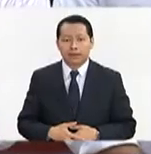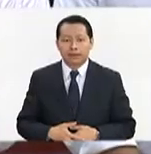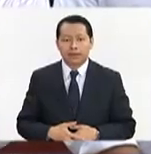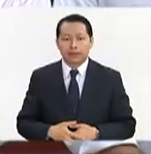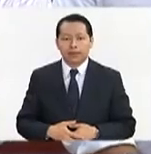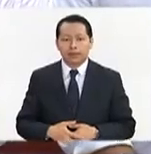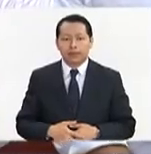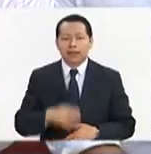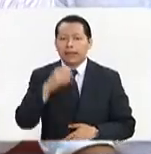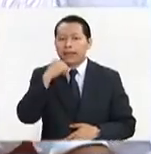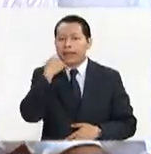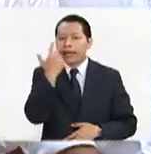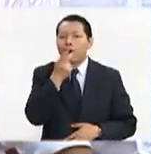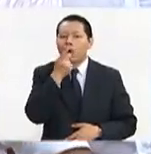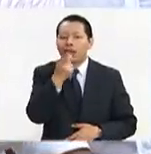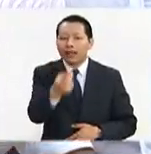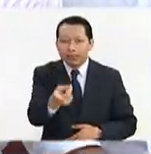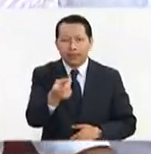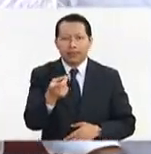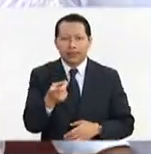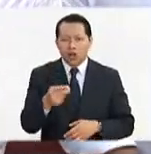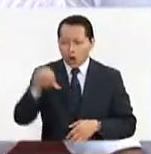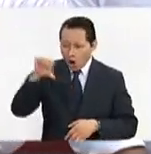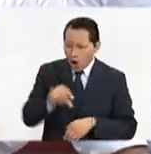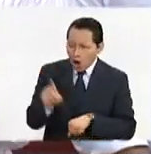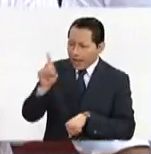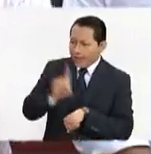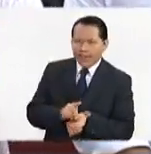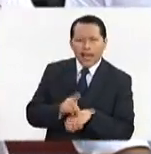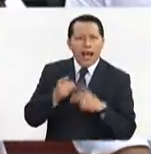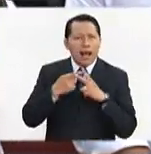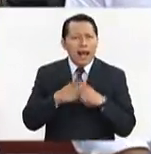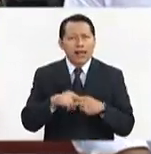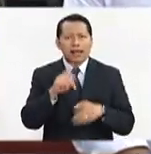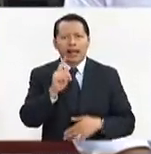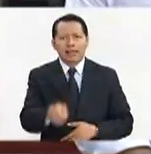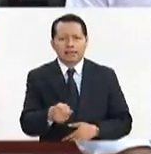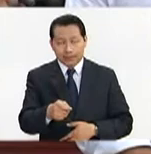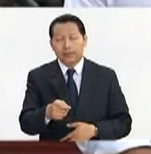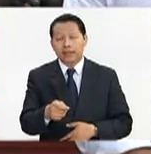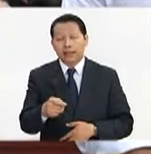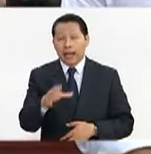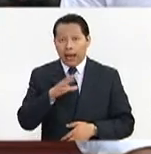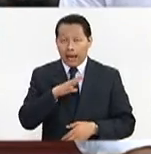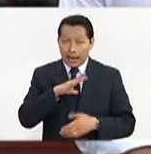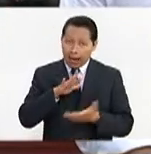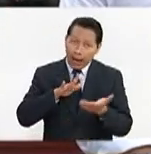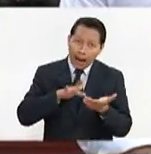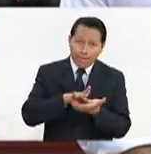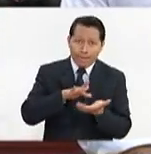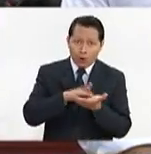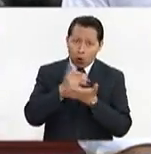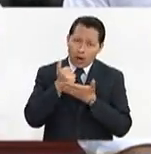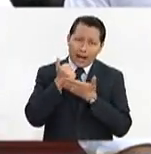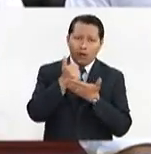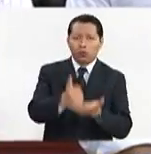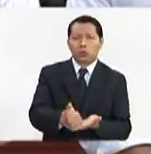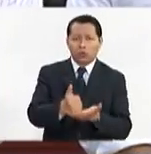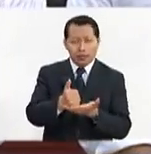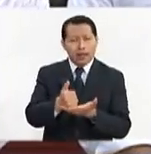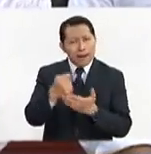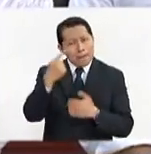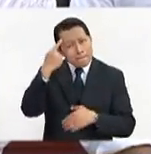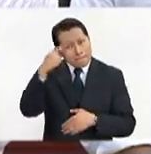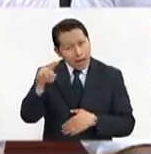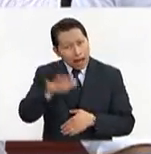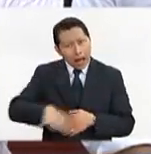Quiero decirles que estamos arrancando el día de hoy. El apoyo y la ayuda que desde hoy estamos arrancando para el estado